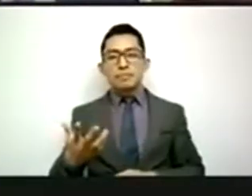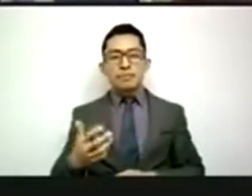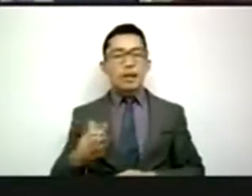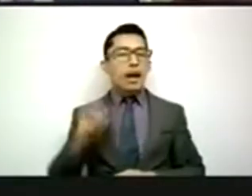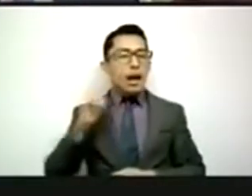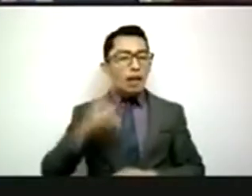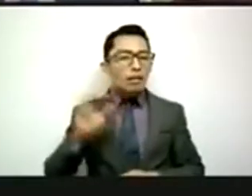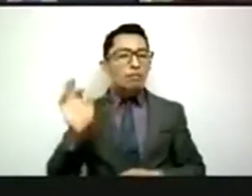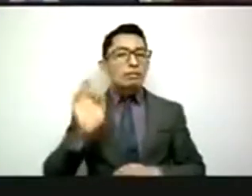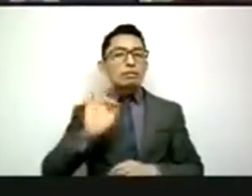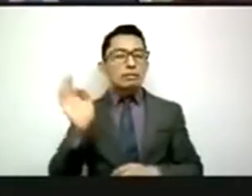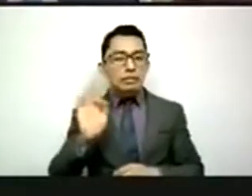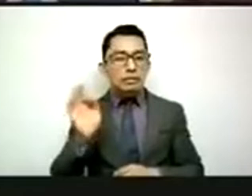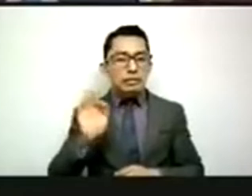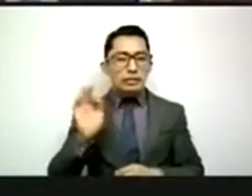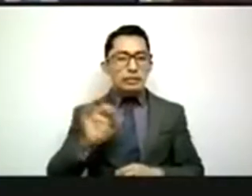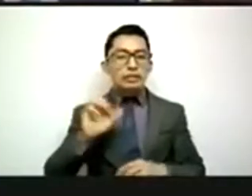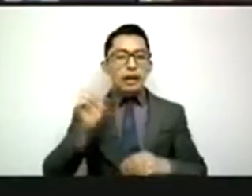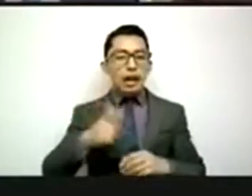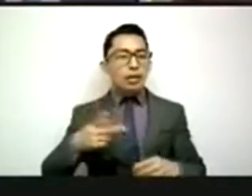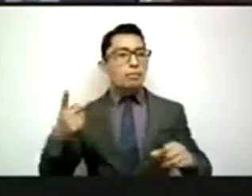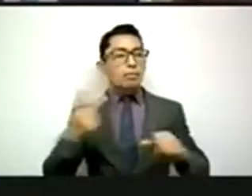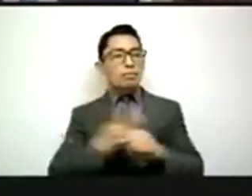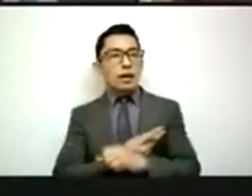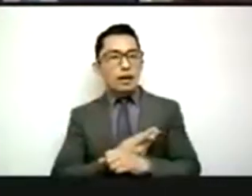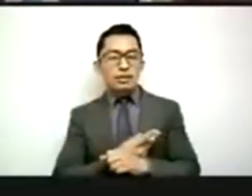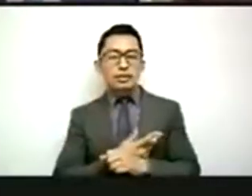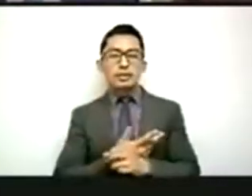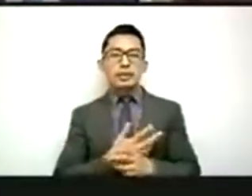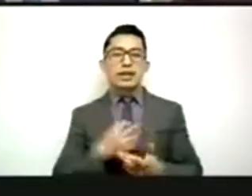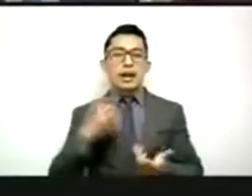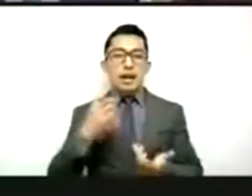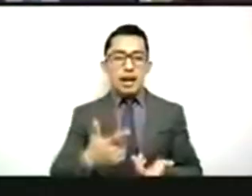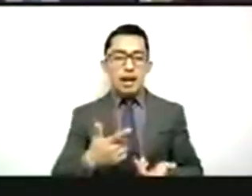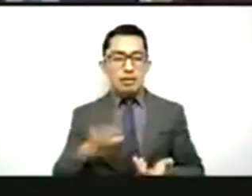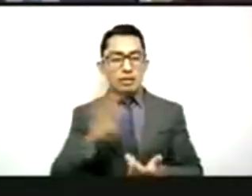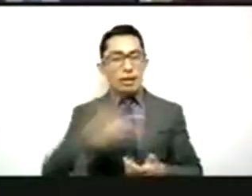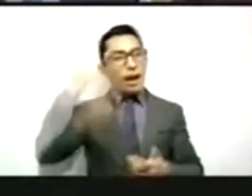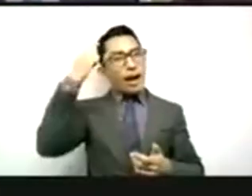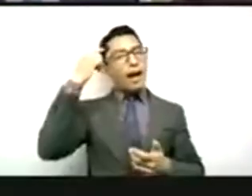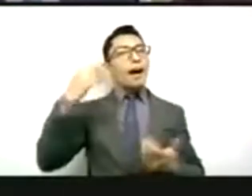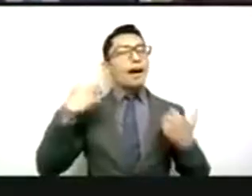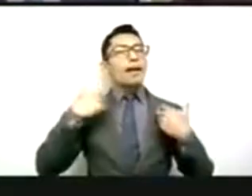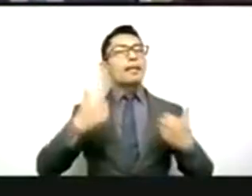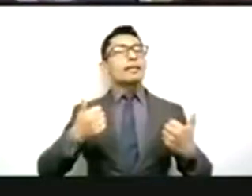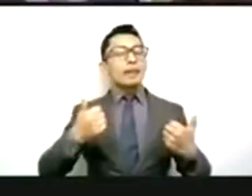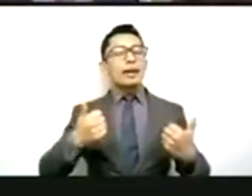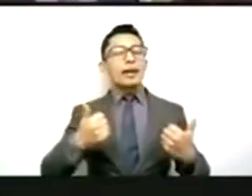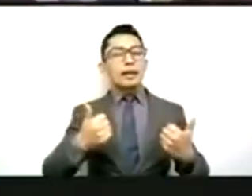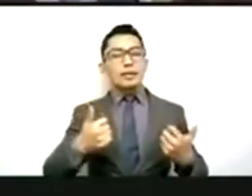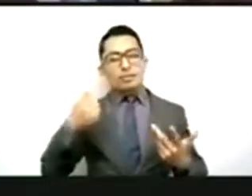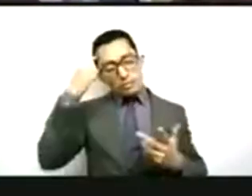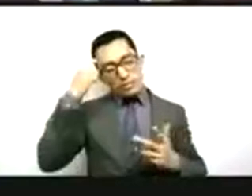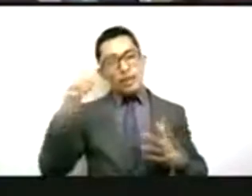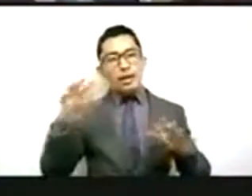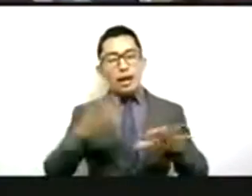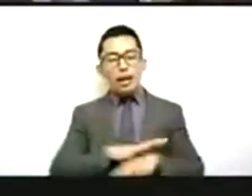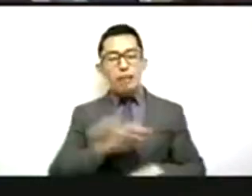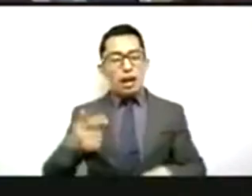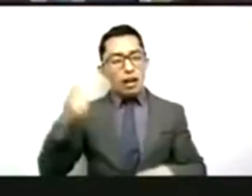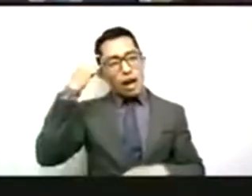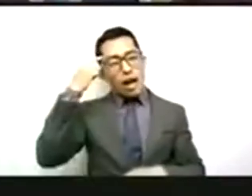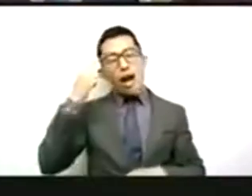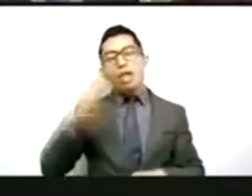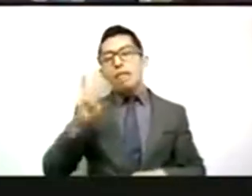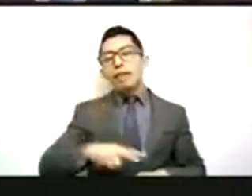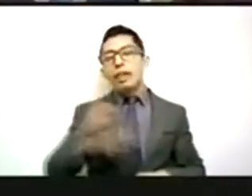de ver un rayo de conciencia y de una disculpa, incluso